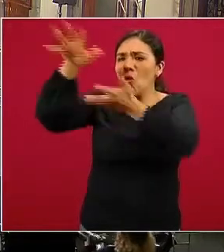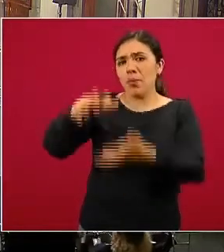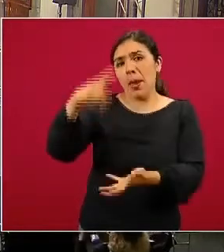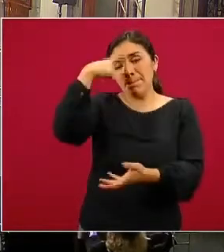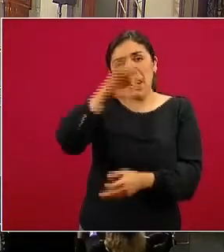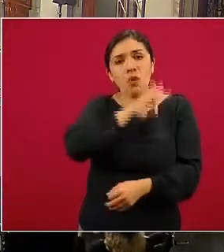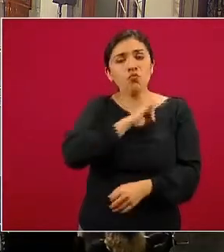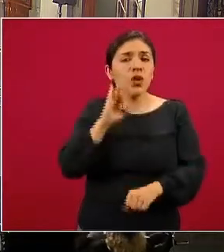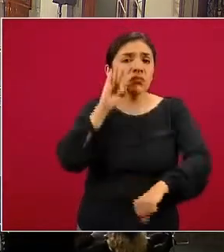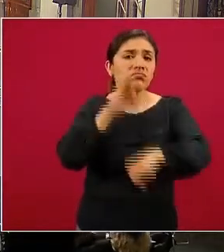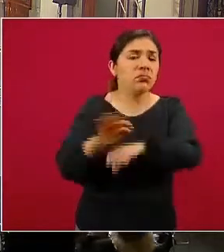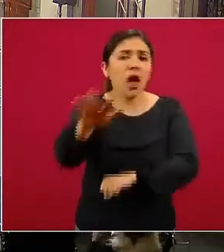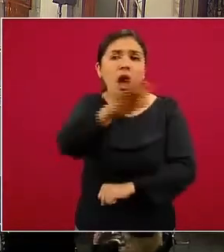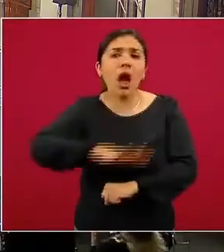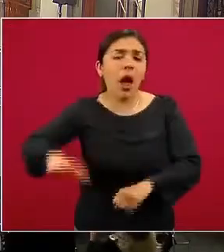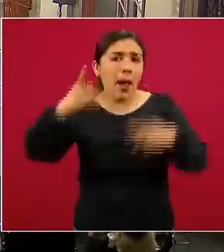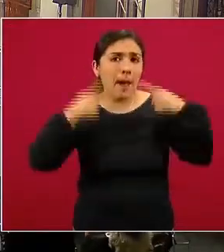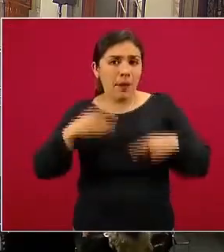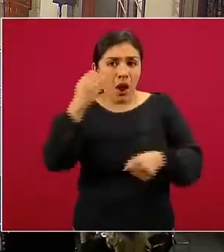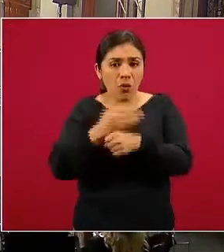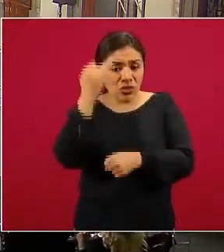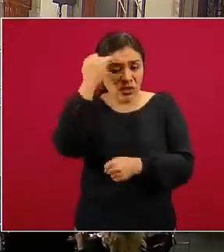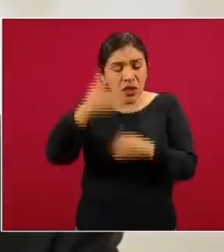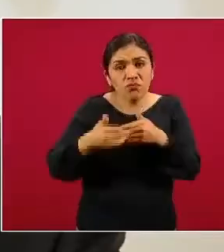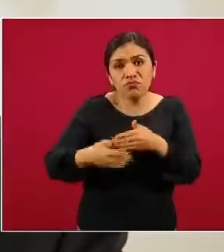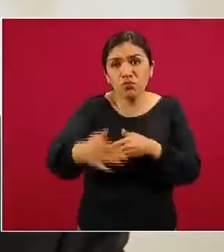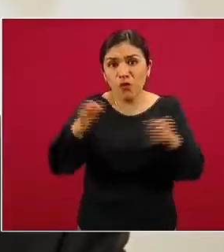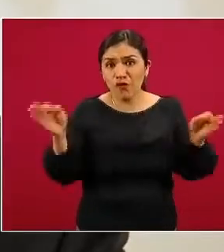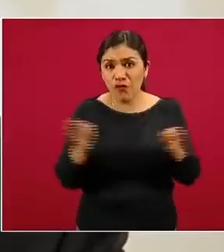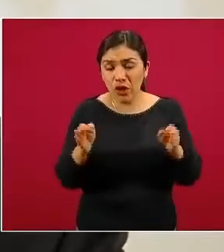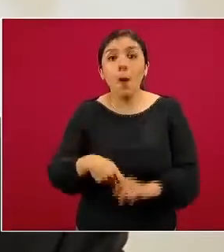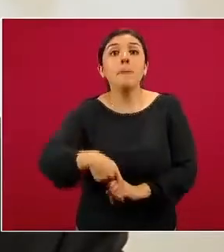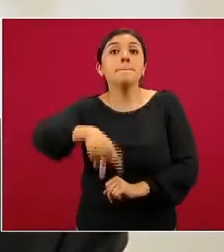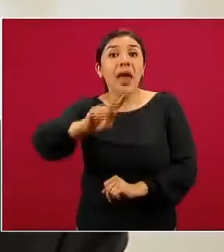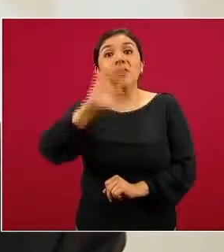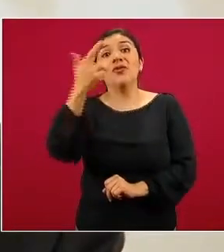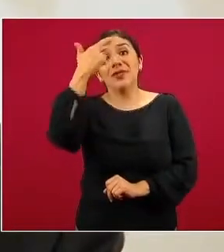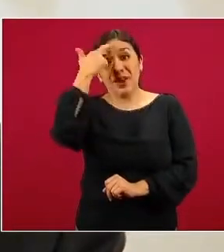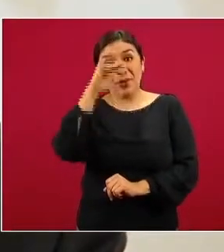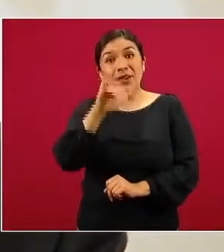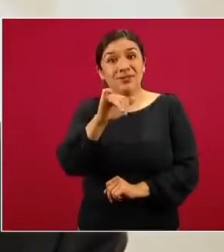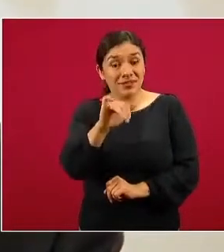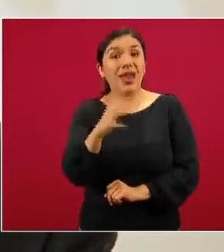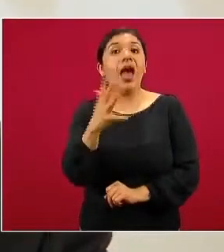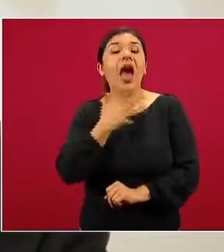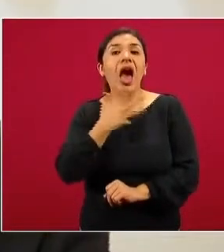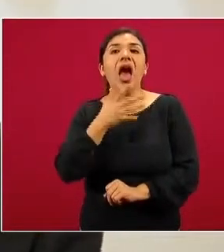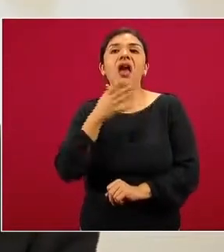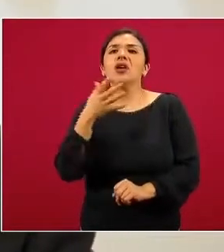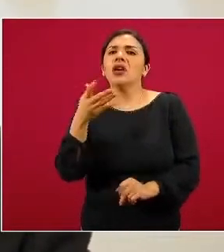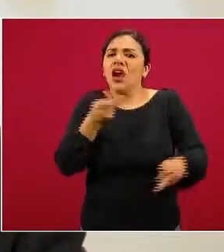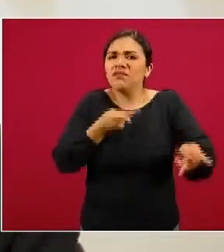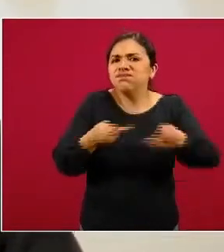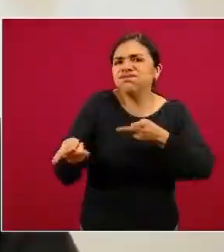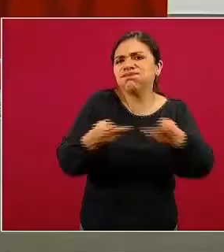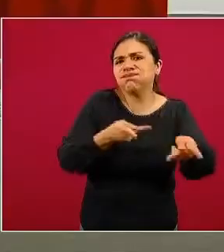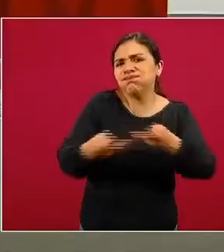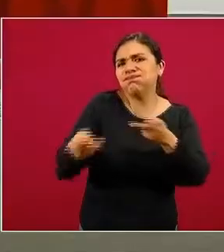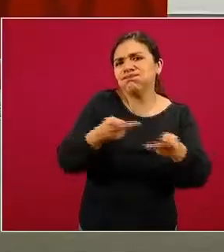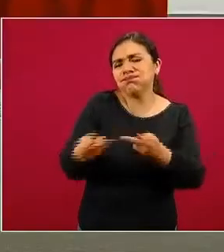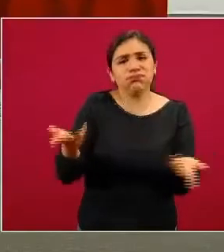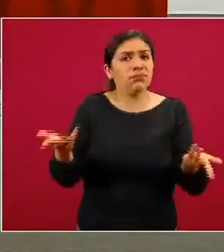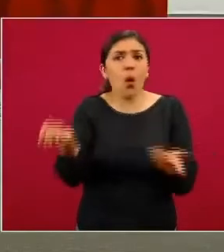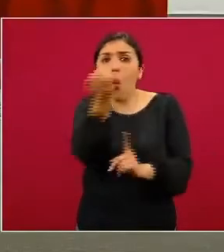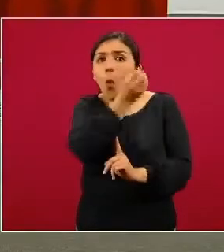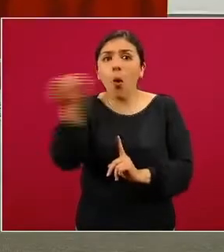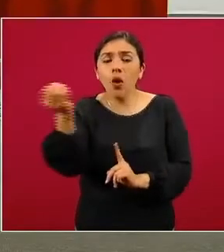metas de vacunación de esta temporada invernal. Sin embargo, sí recordemos que hay toda una logística que